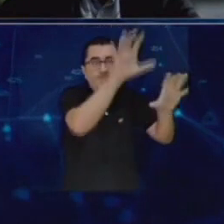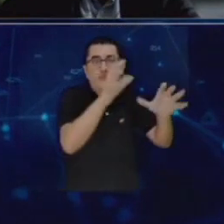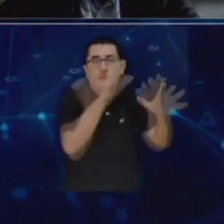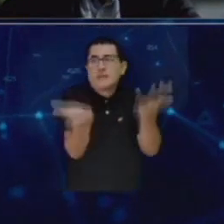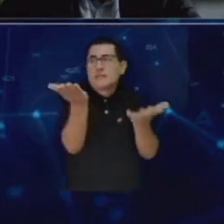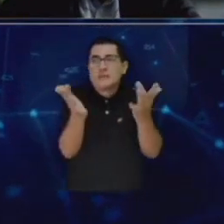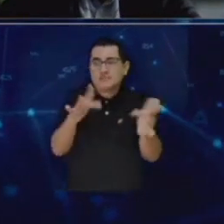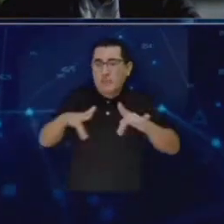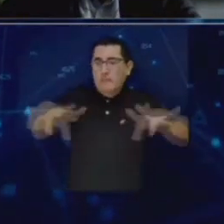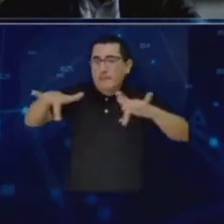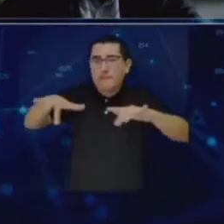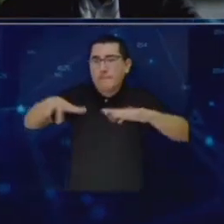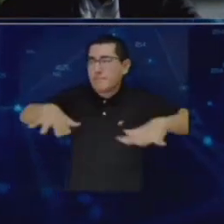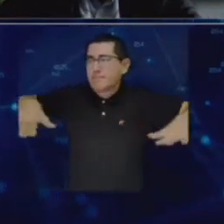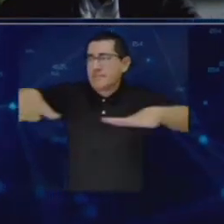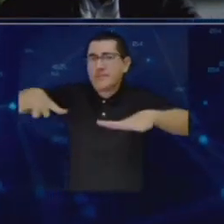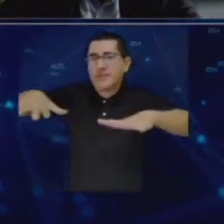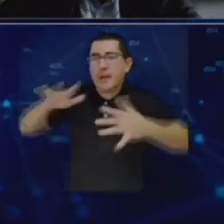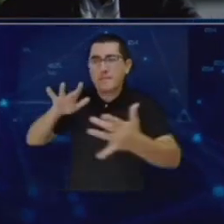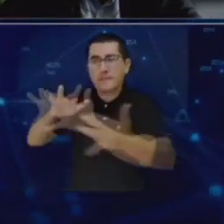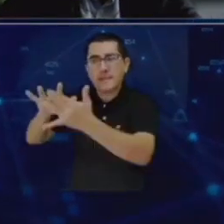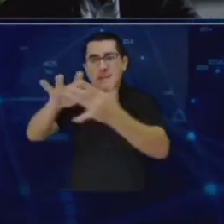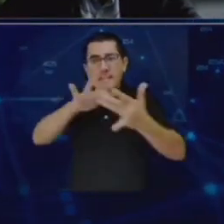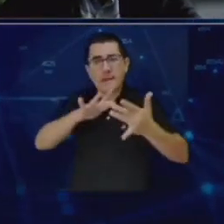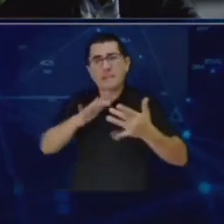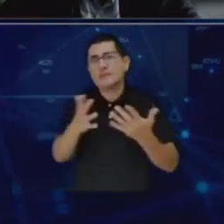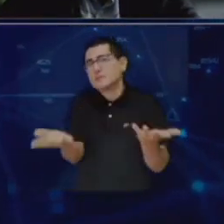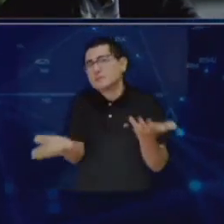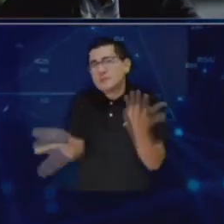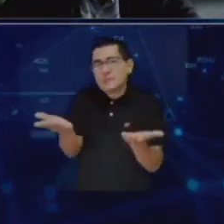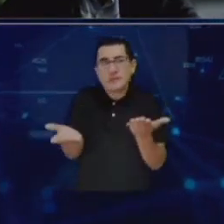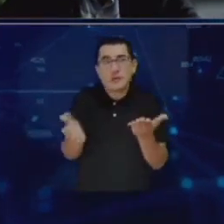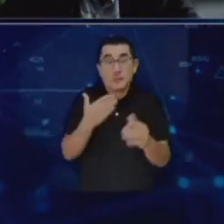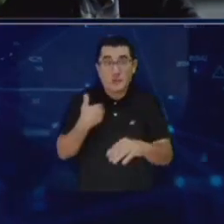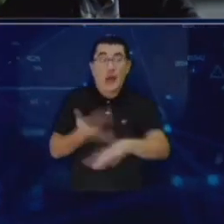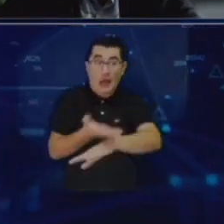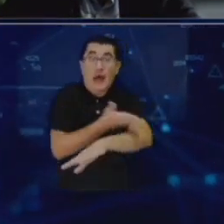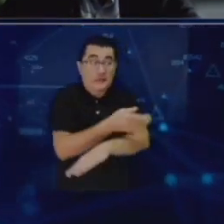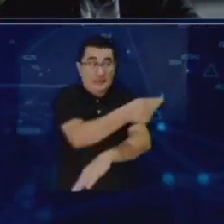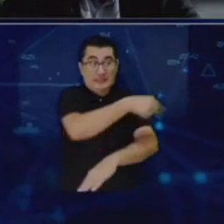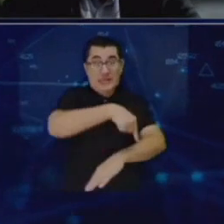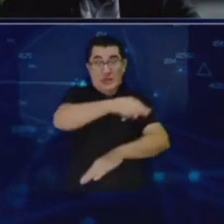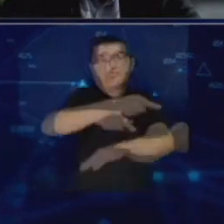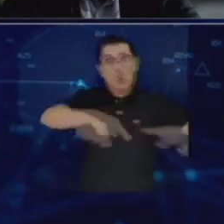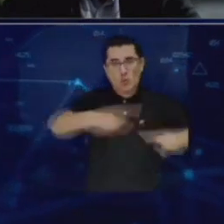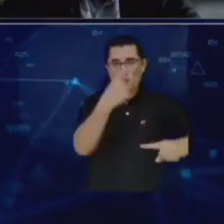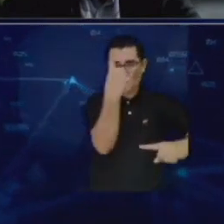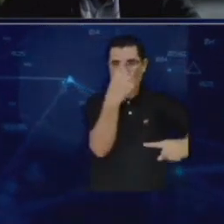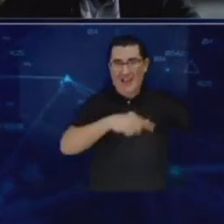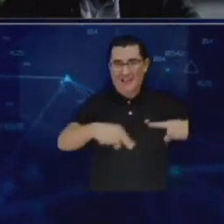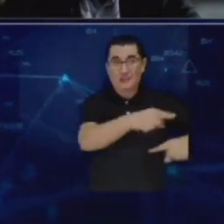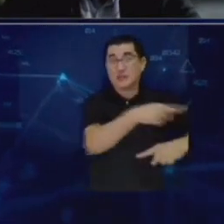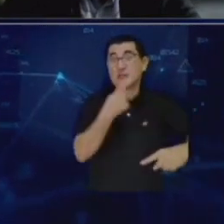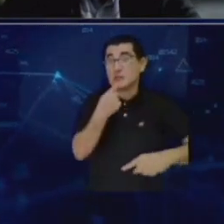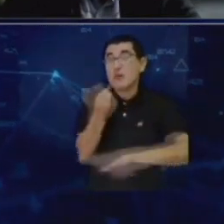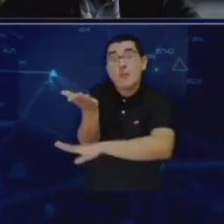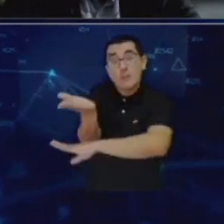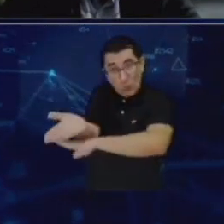este segmento. Inclusive tenemos ya una propuesta preliminar, es decir, una administración de la región